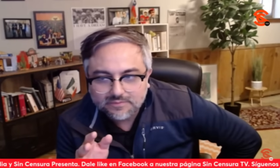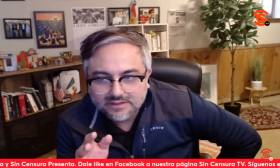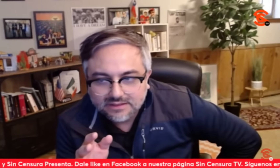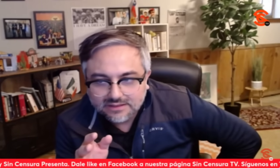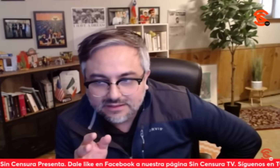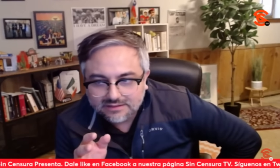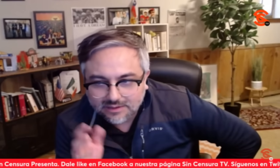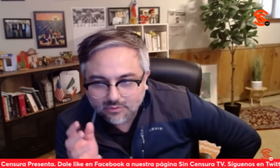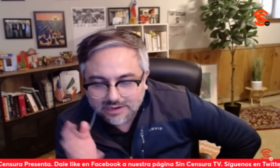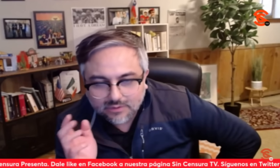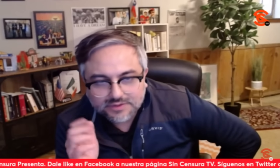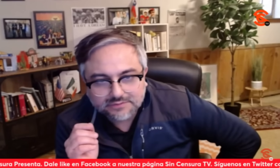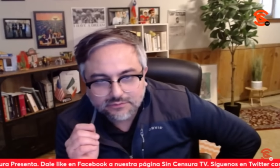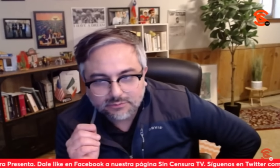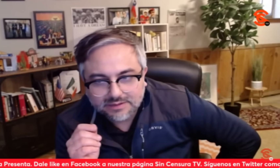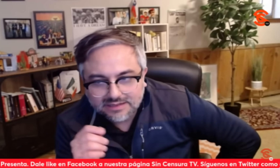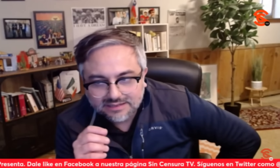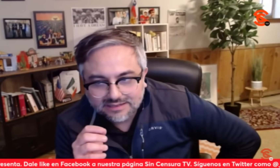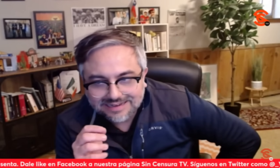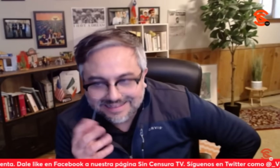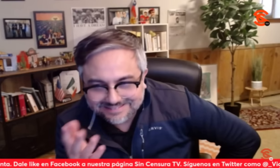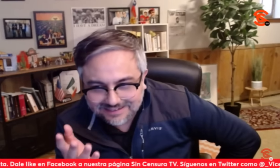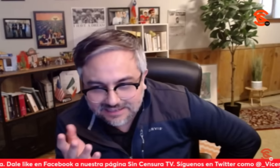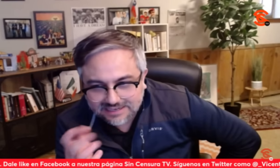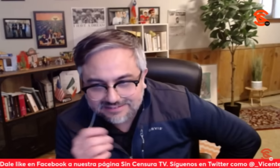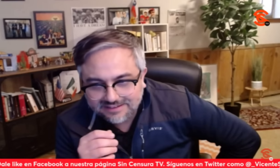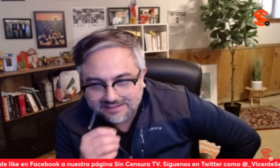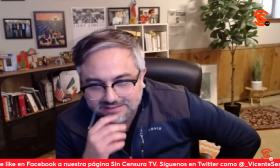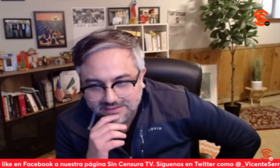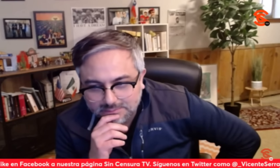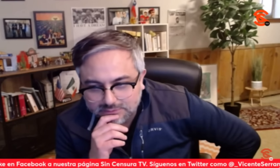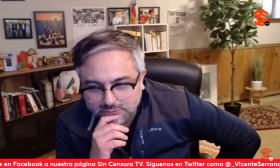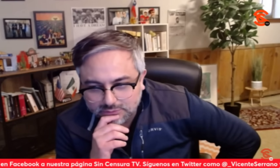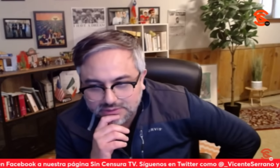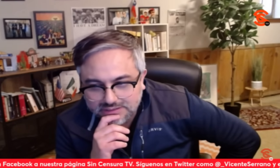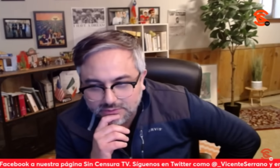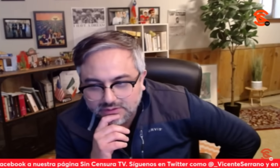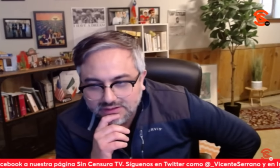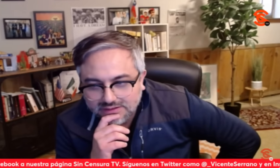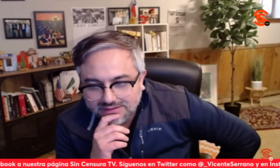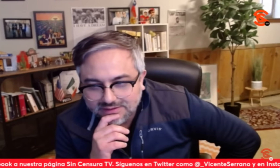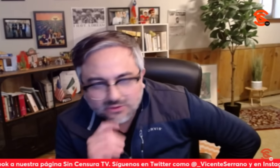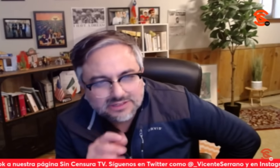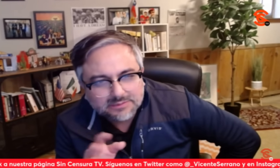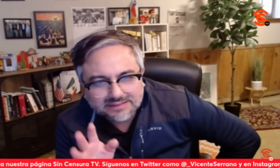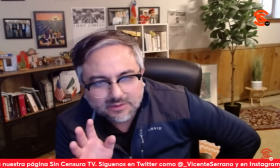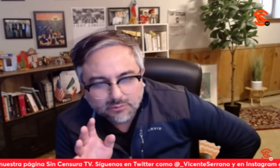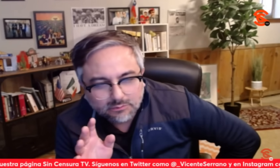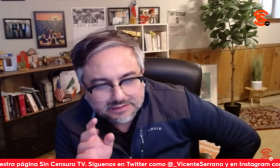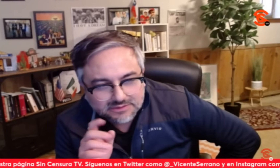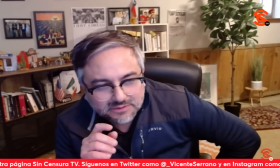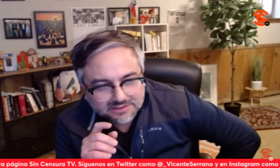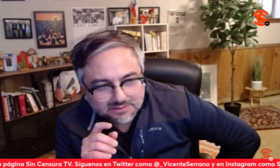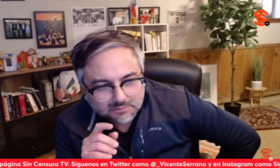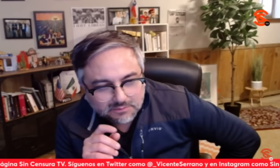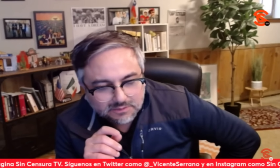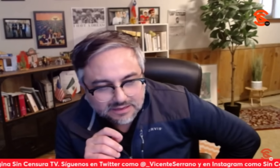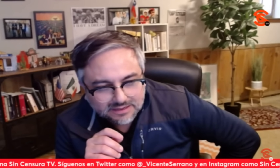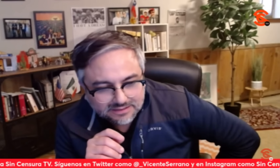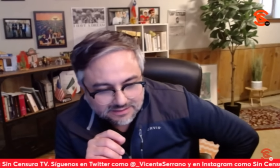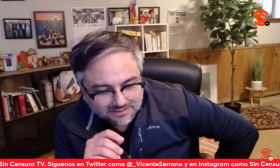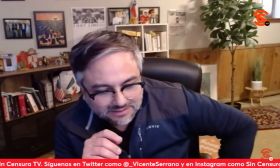reconocido de alguna otra forma la inteligencia que tiene Víctor Trujillo. Recuerdo también en algún momento que